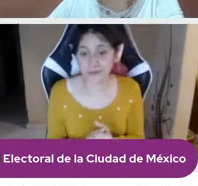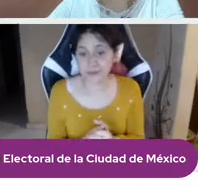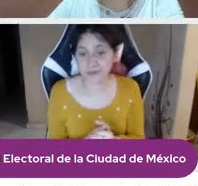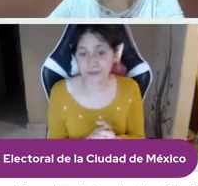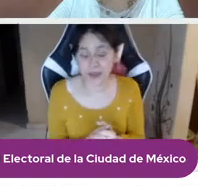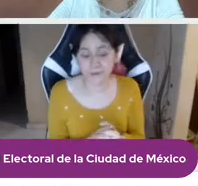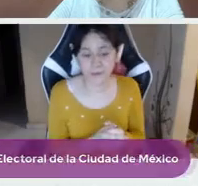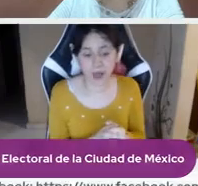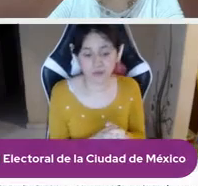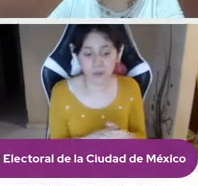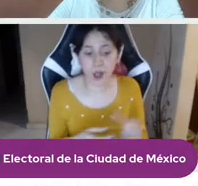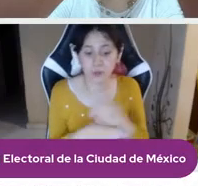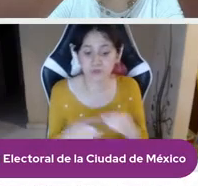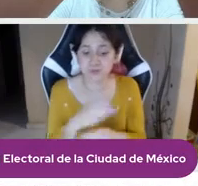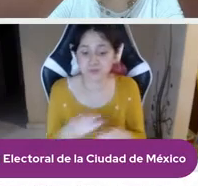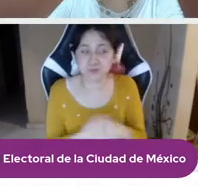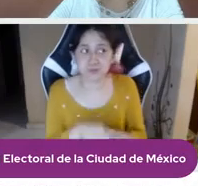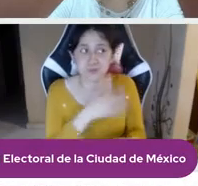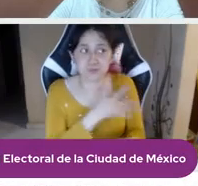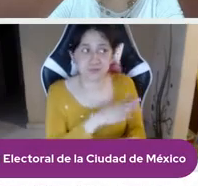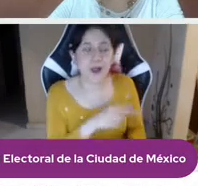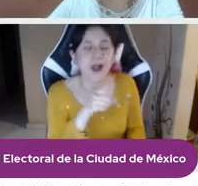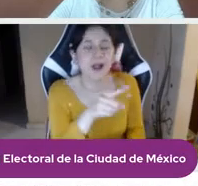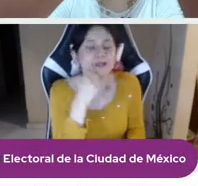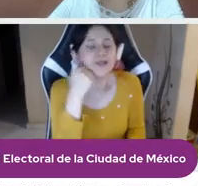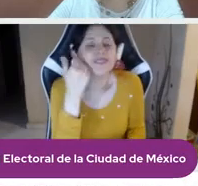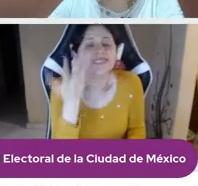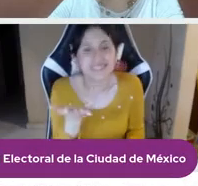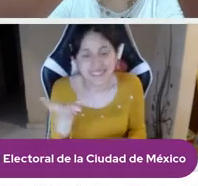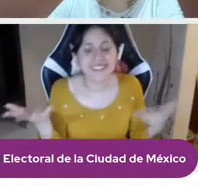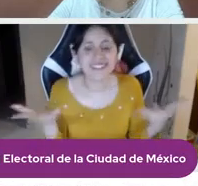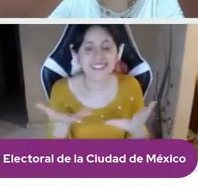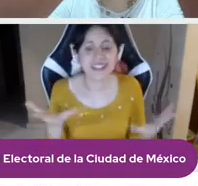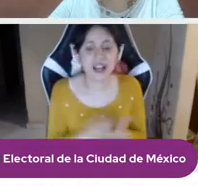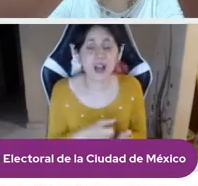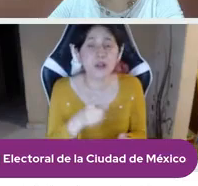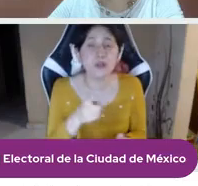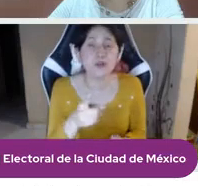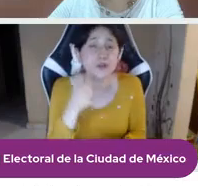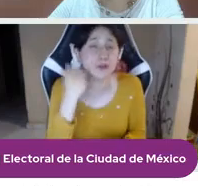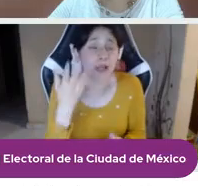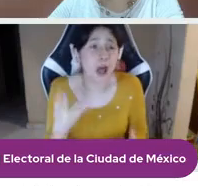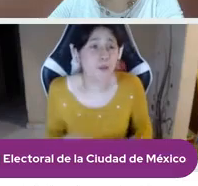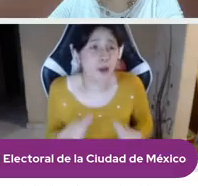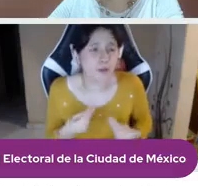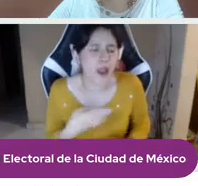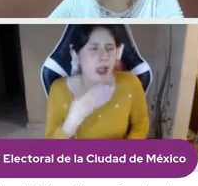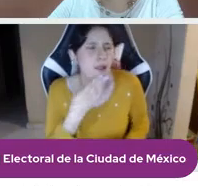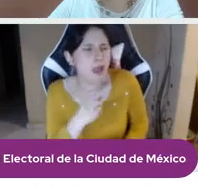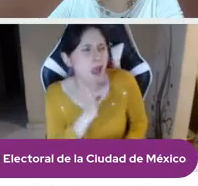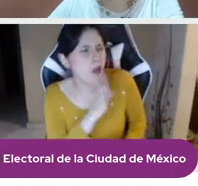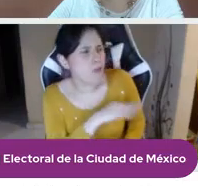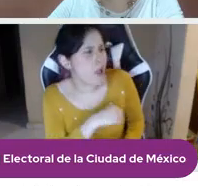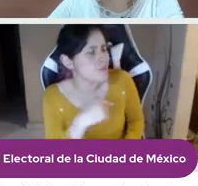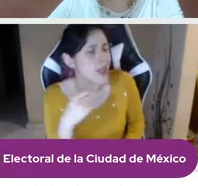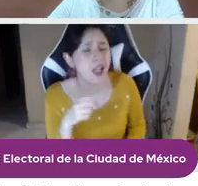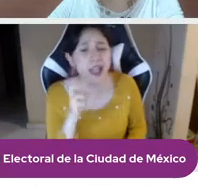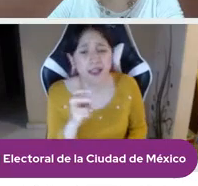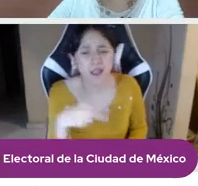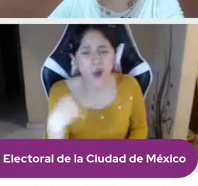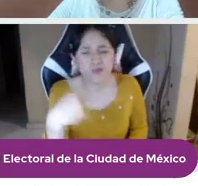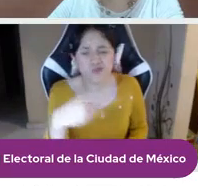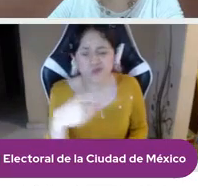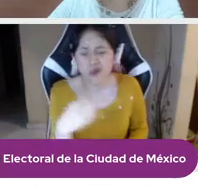cosas increíbles a partir de lo que tú quieres hacer. Tú quieres vivir mal, triste, angustiada, etcétera, pero es tu responsabilidad. Tú quieres